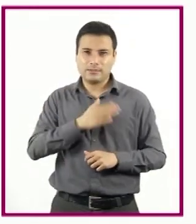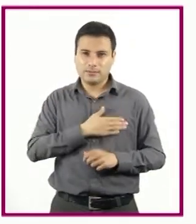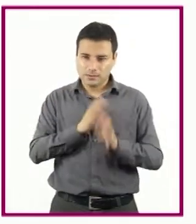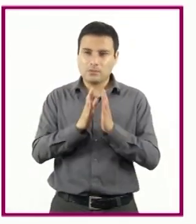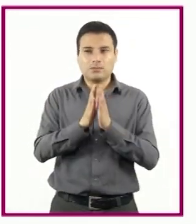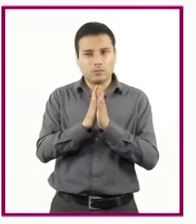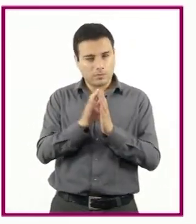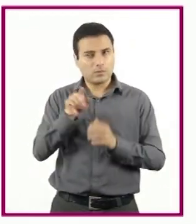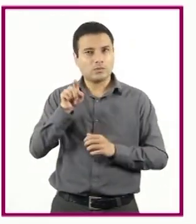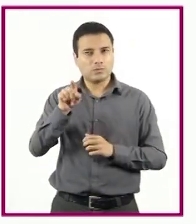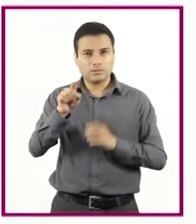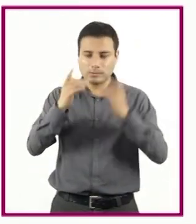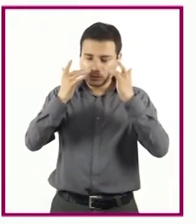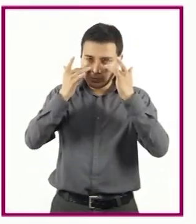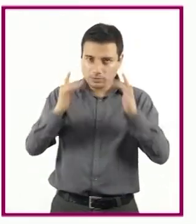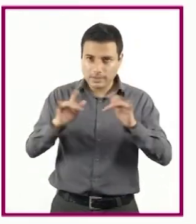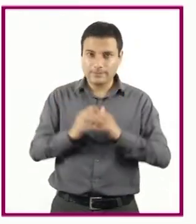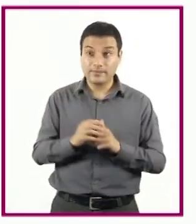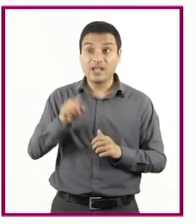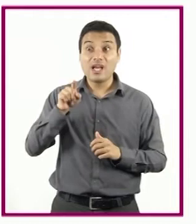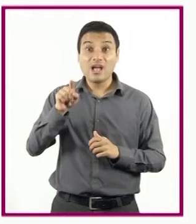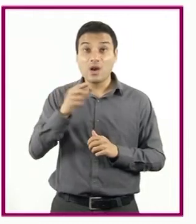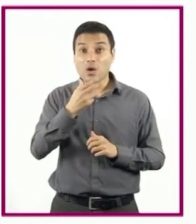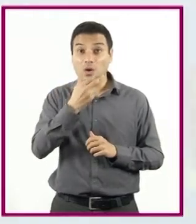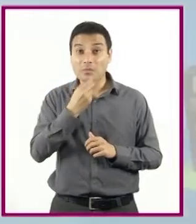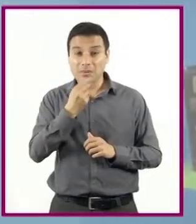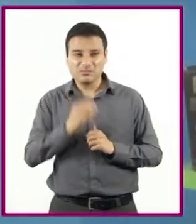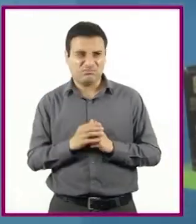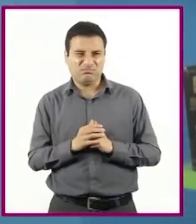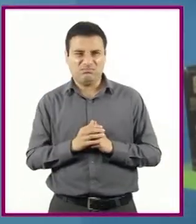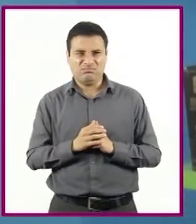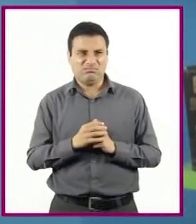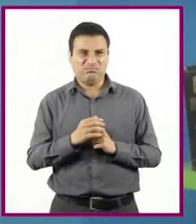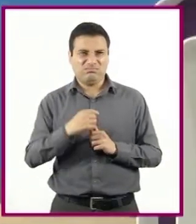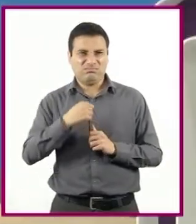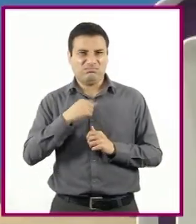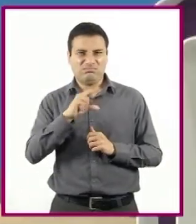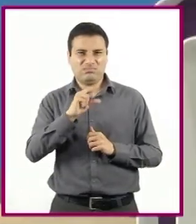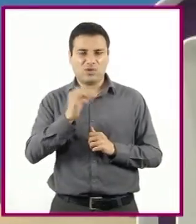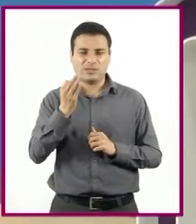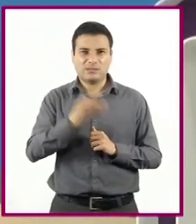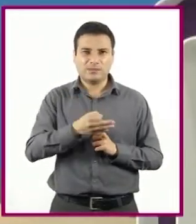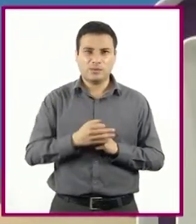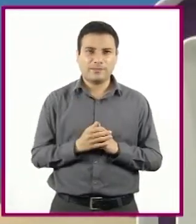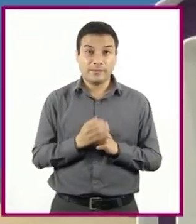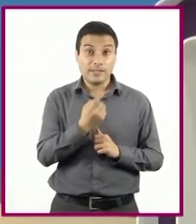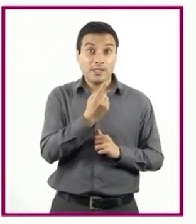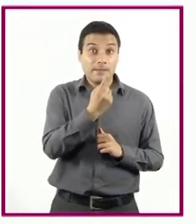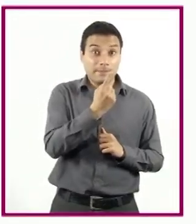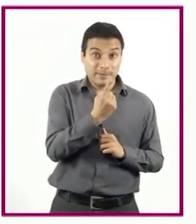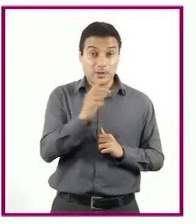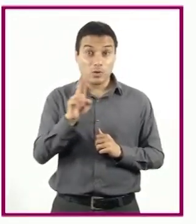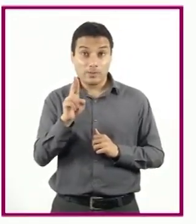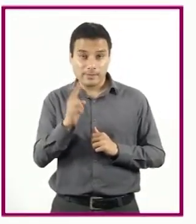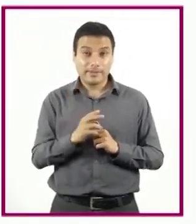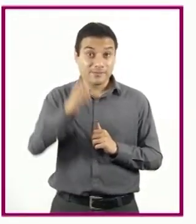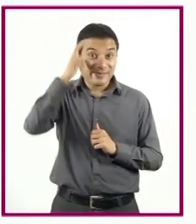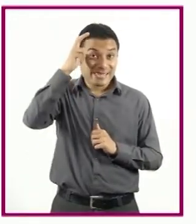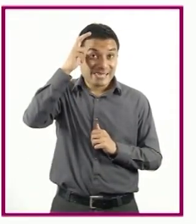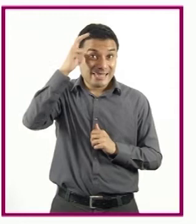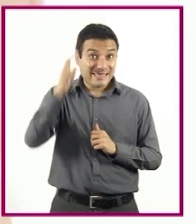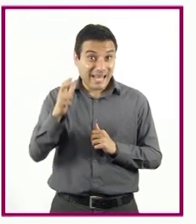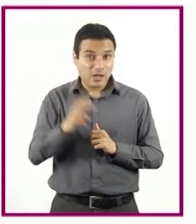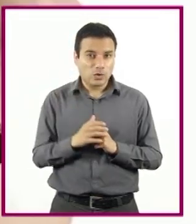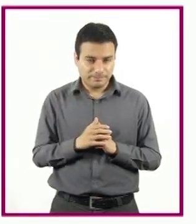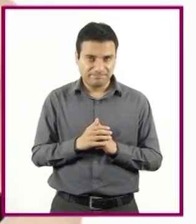rendición. Venegas se negó a entregar a la capital a la insurgencia. El 1 de noviembre, Hidalgo tuvo la oportunidad